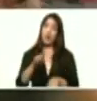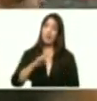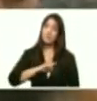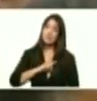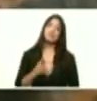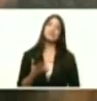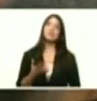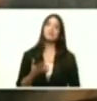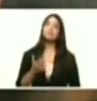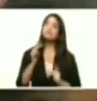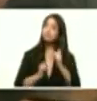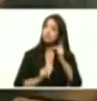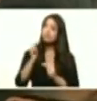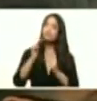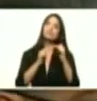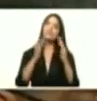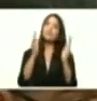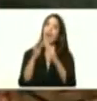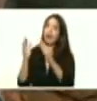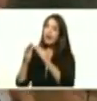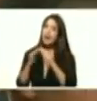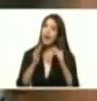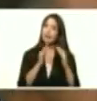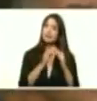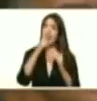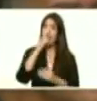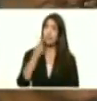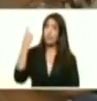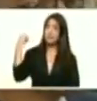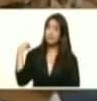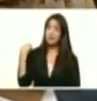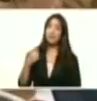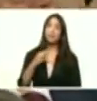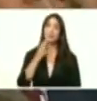Para construir las viviendas que rompieron récord el año pasado.